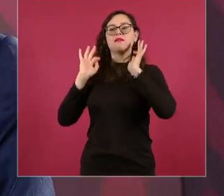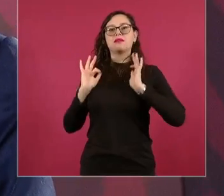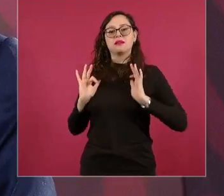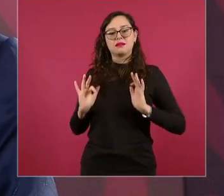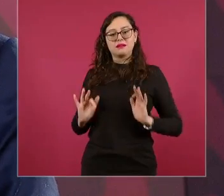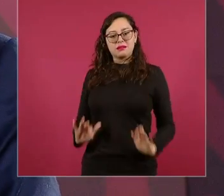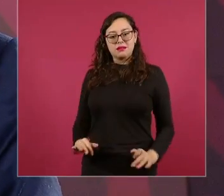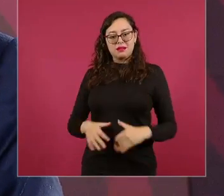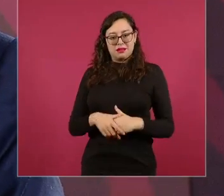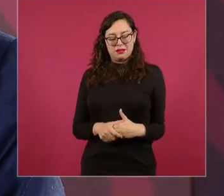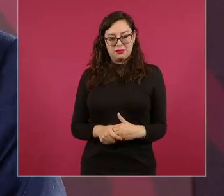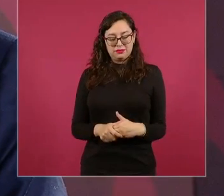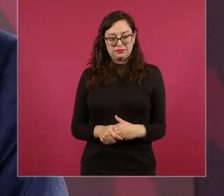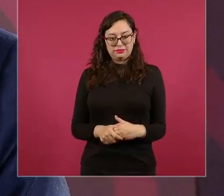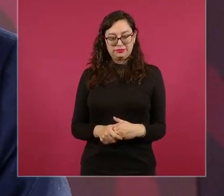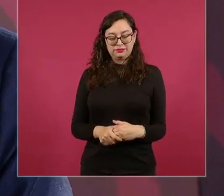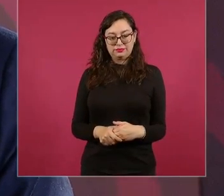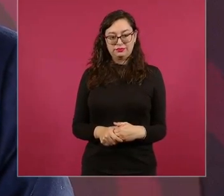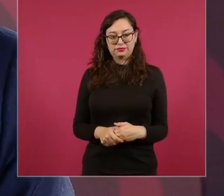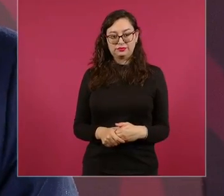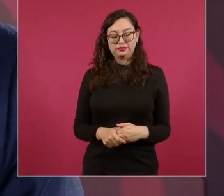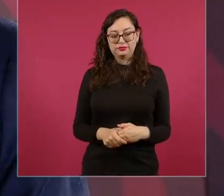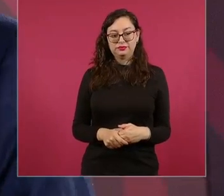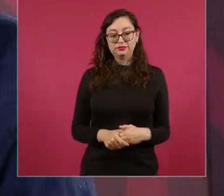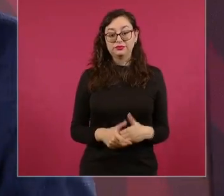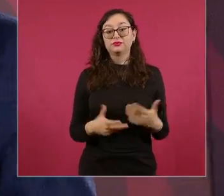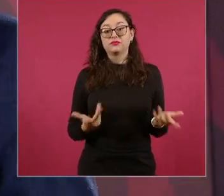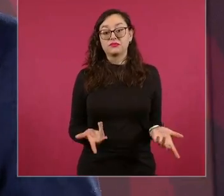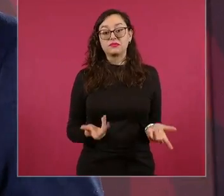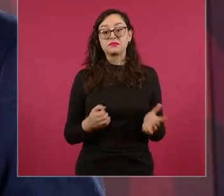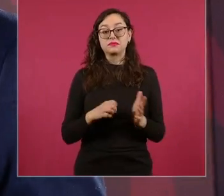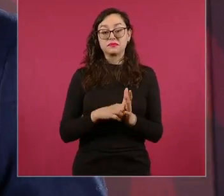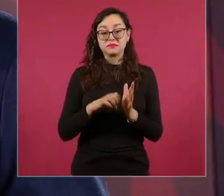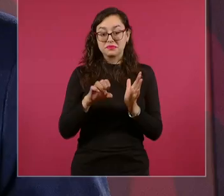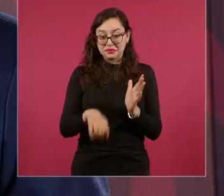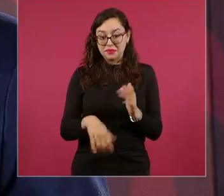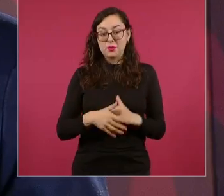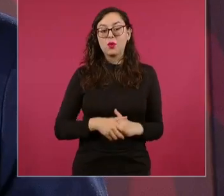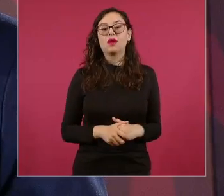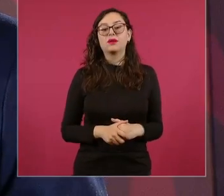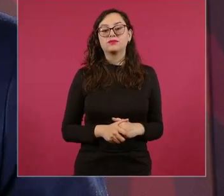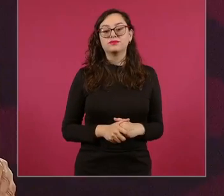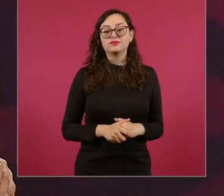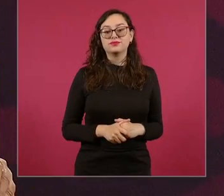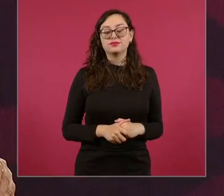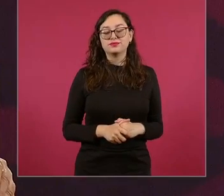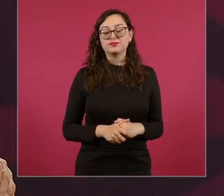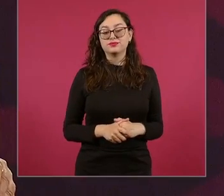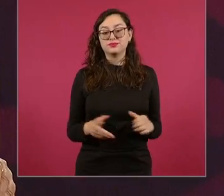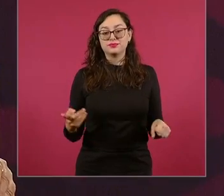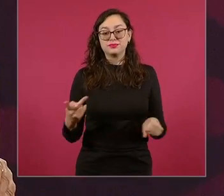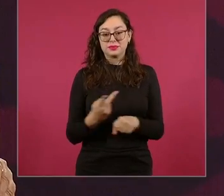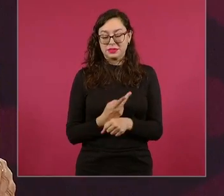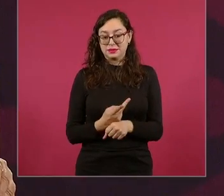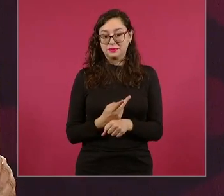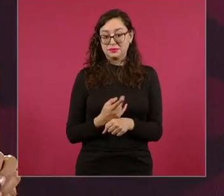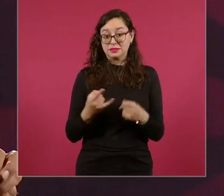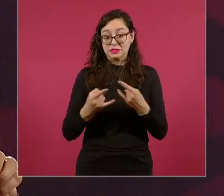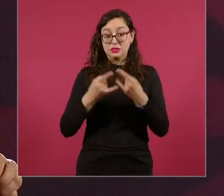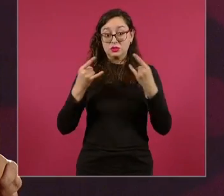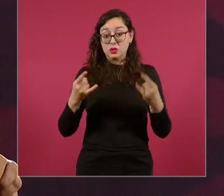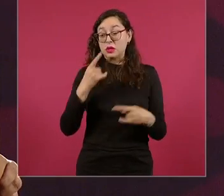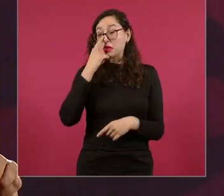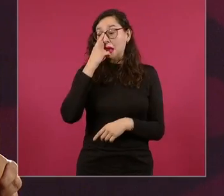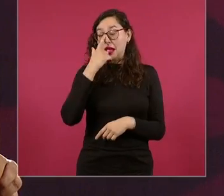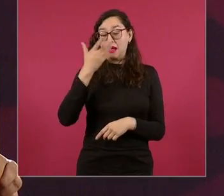segundo tirador en el asesinato del